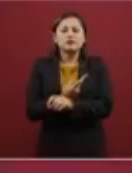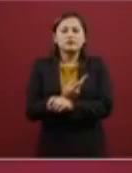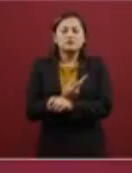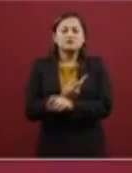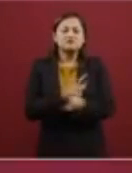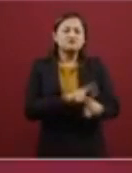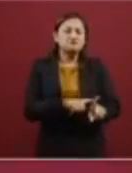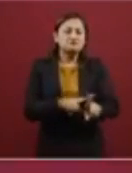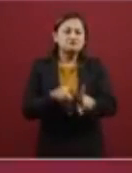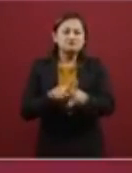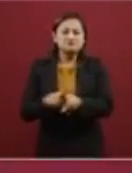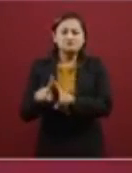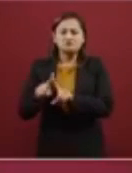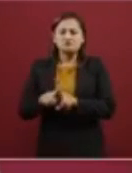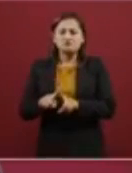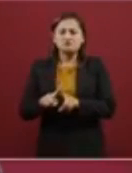Operativos,